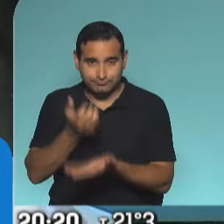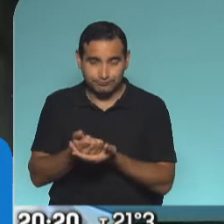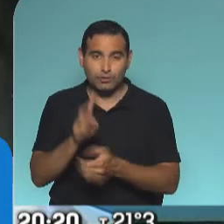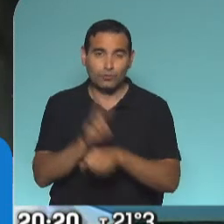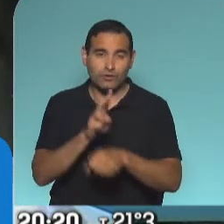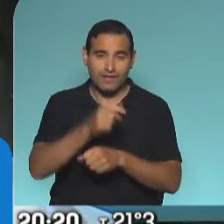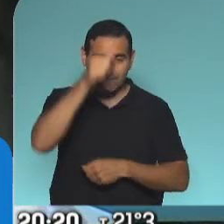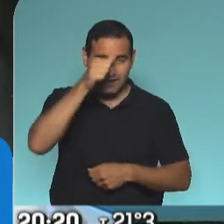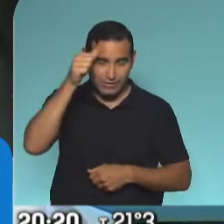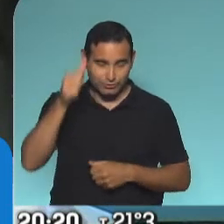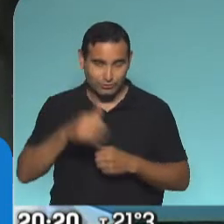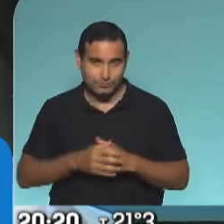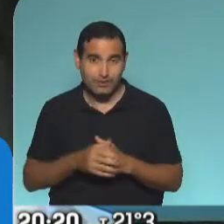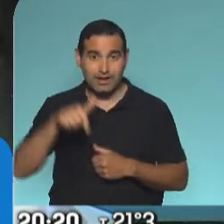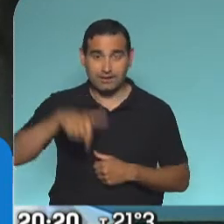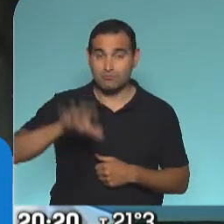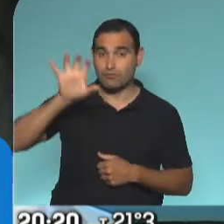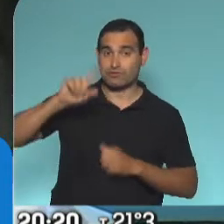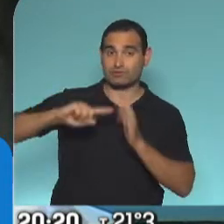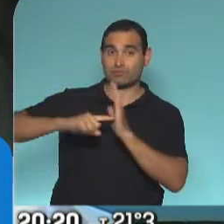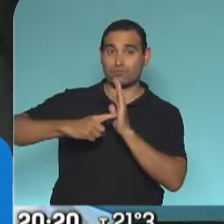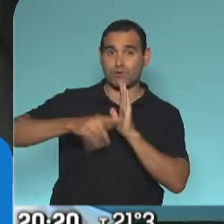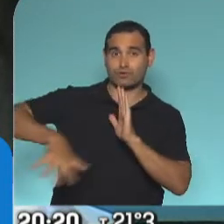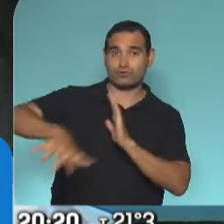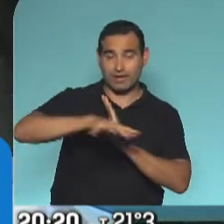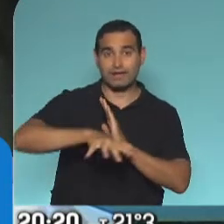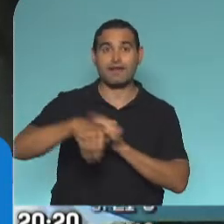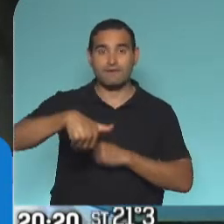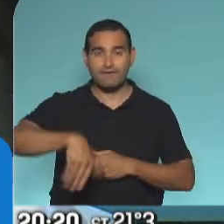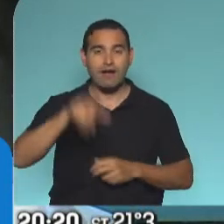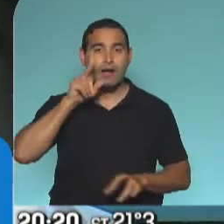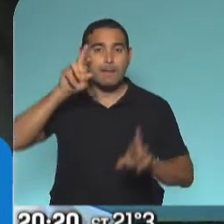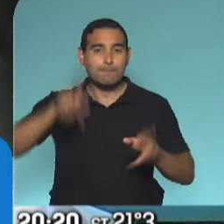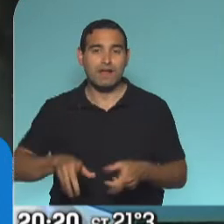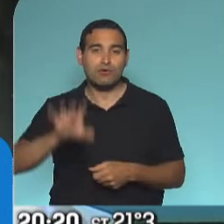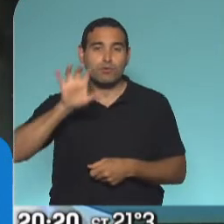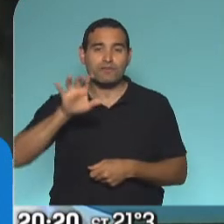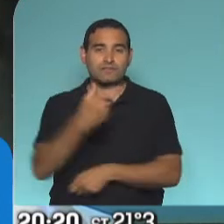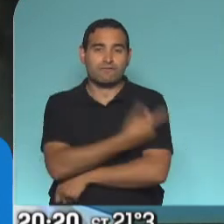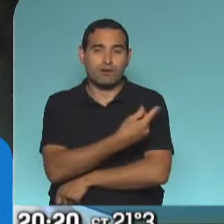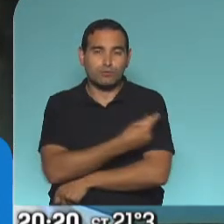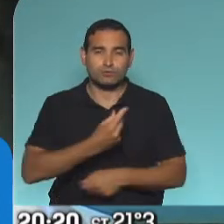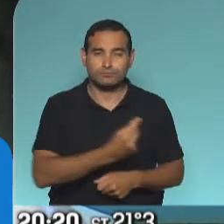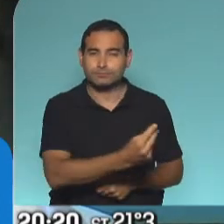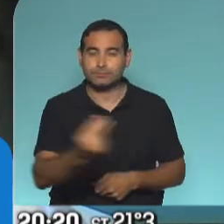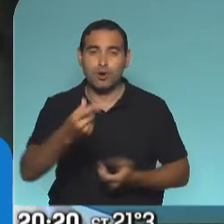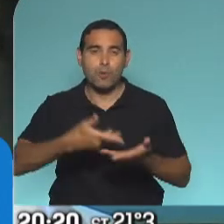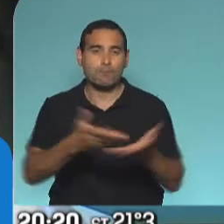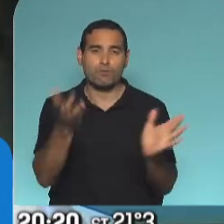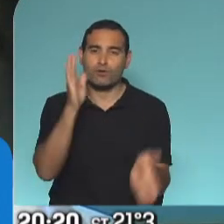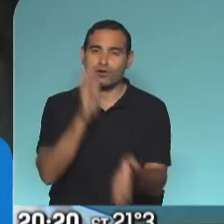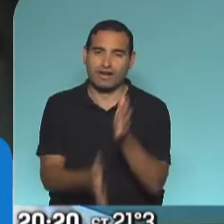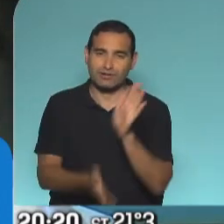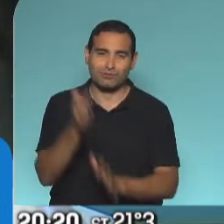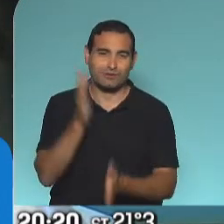nosotros, en la provincia de Buenos Aires, vamos a lanzar el Plan Provincial de Vacunación público y gratuito